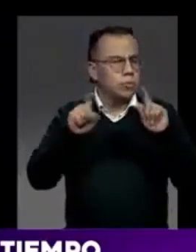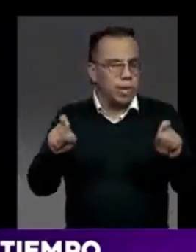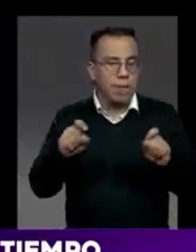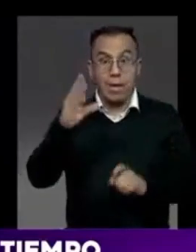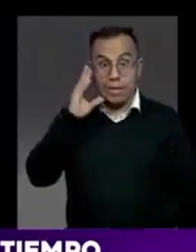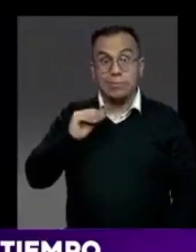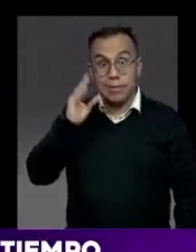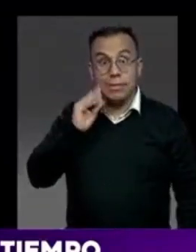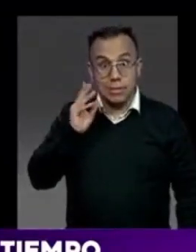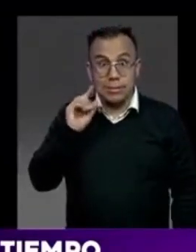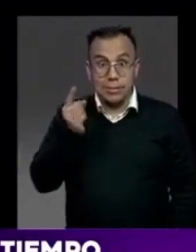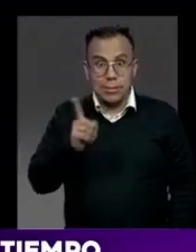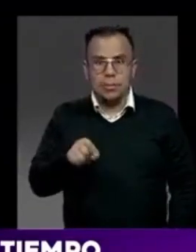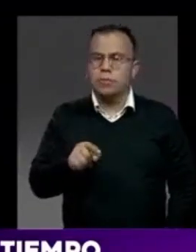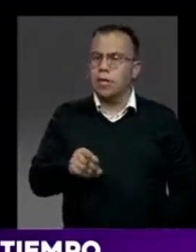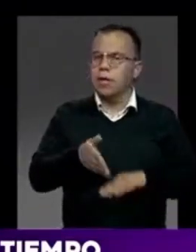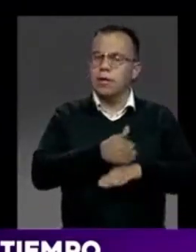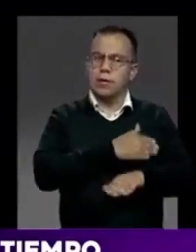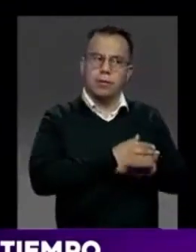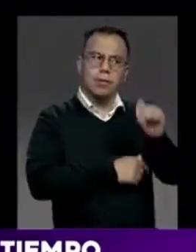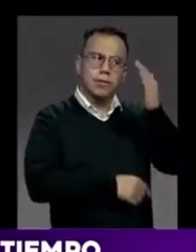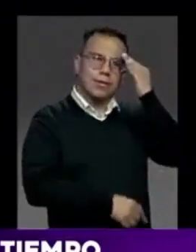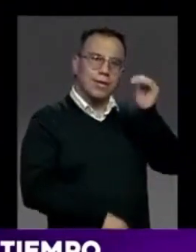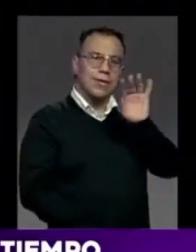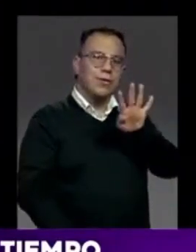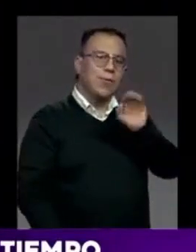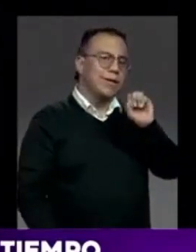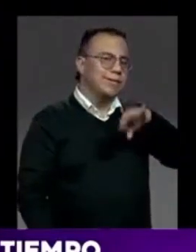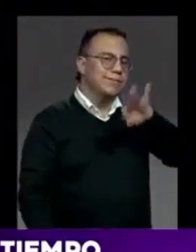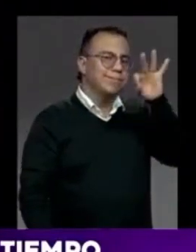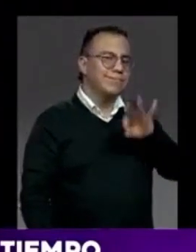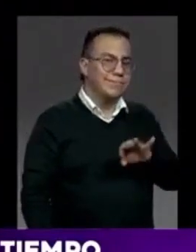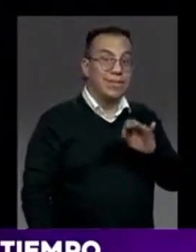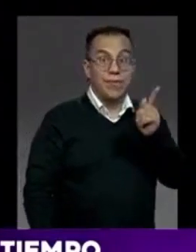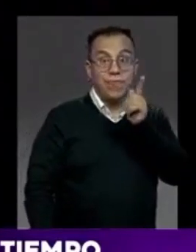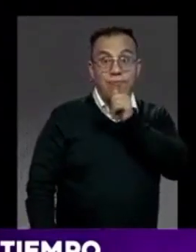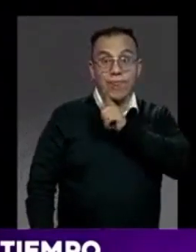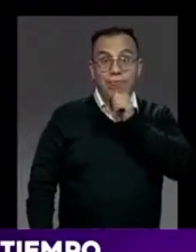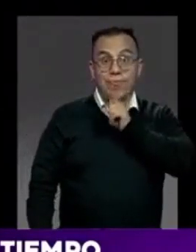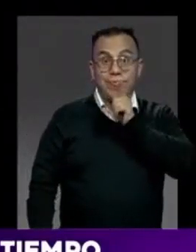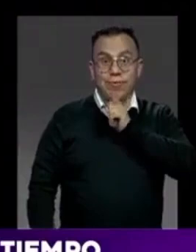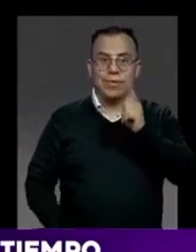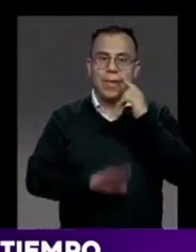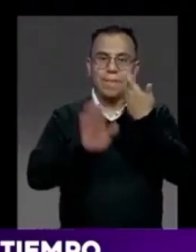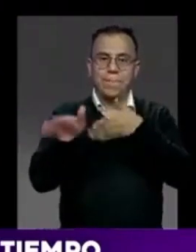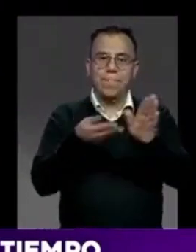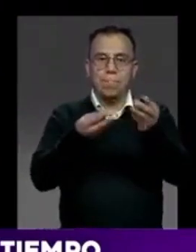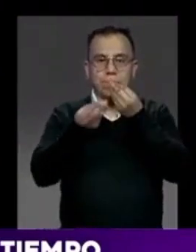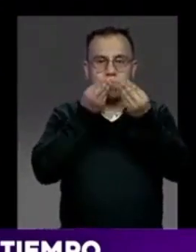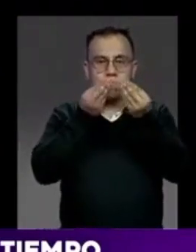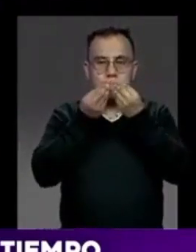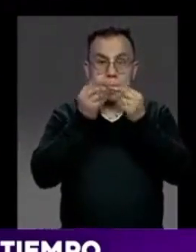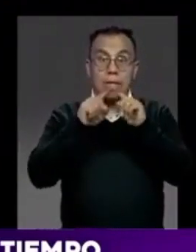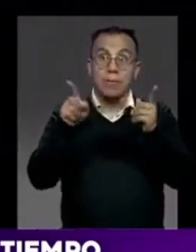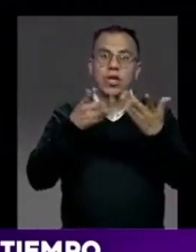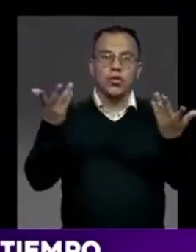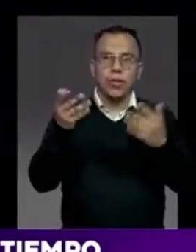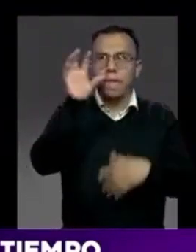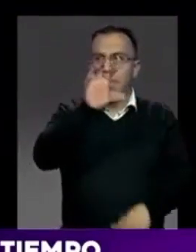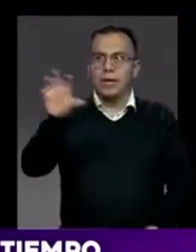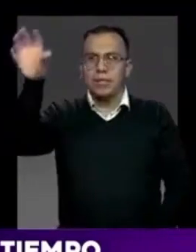anécdota sabes darío que el 40 por ciento de las frutas del plan de alimentación escolar es importado